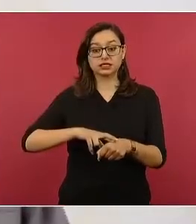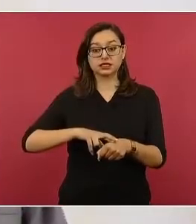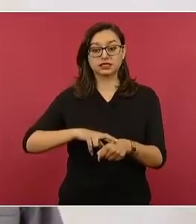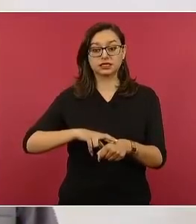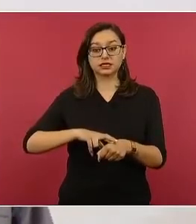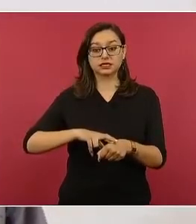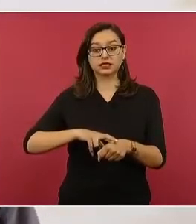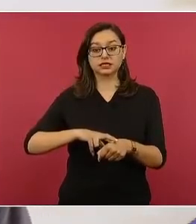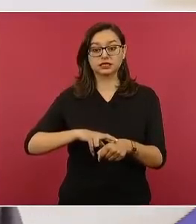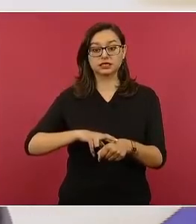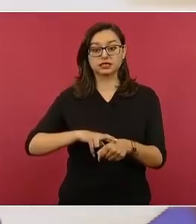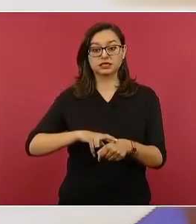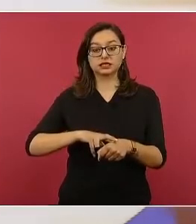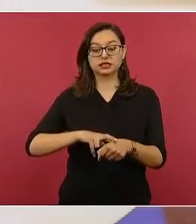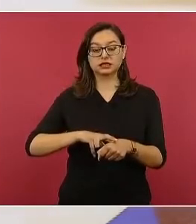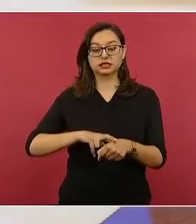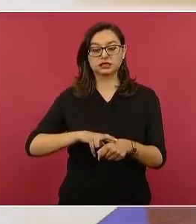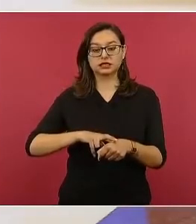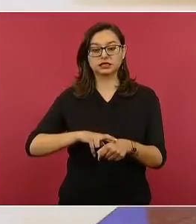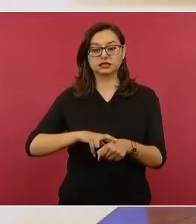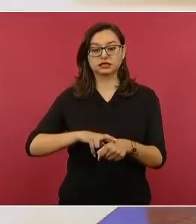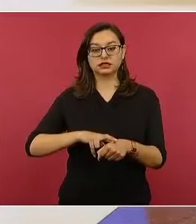allá